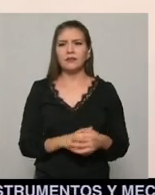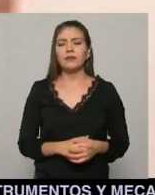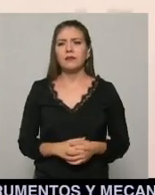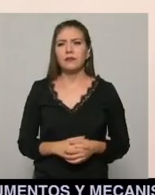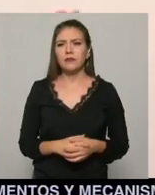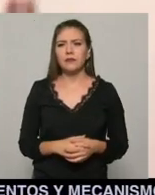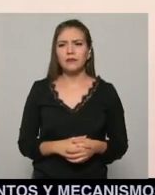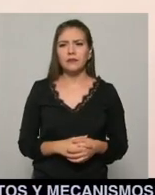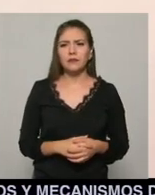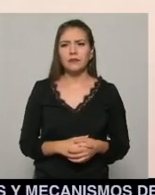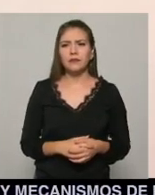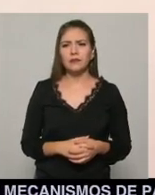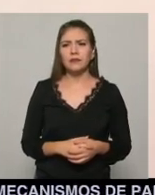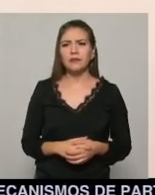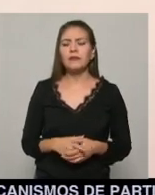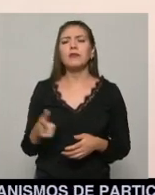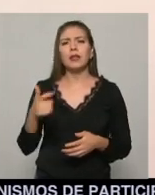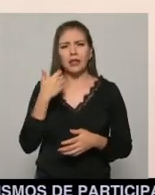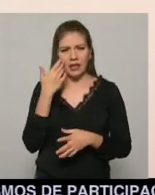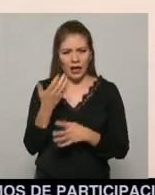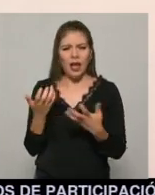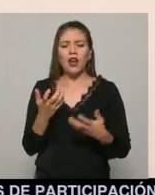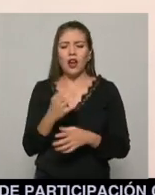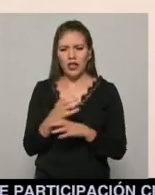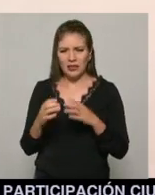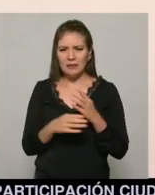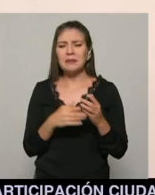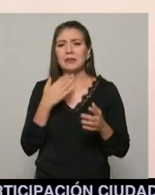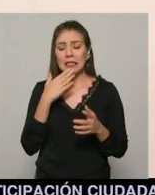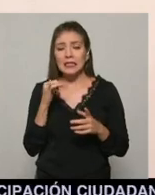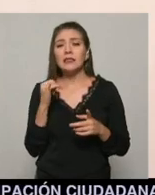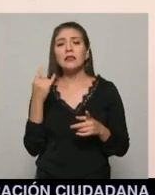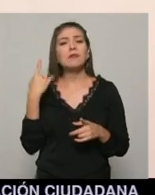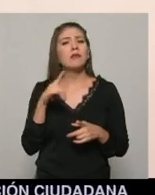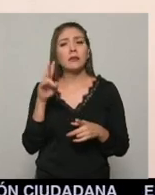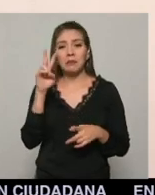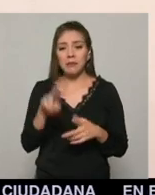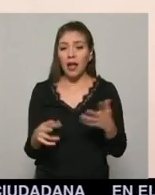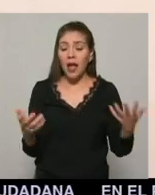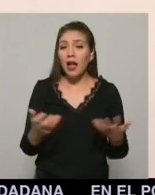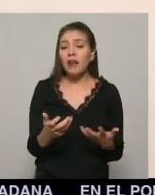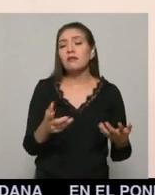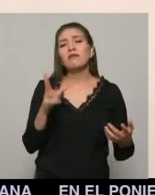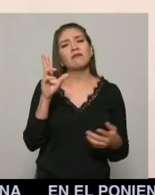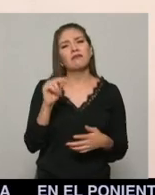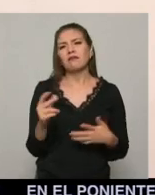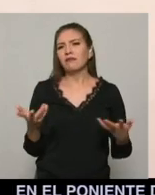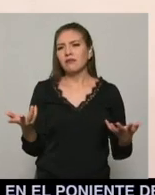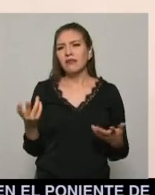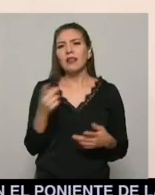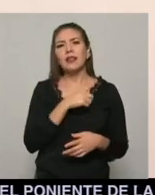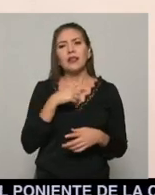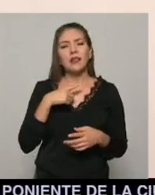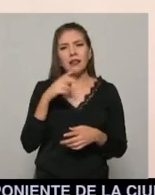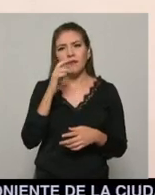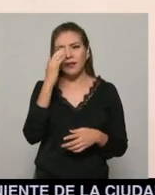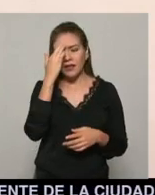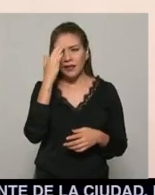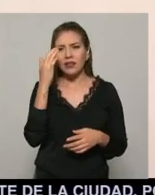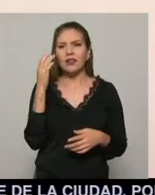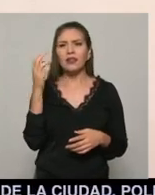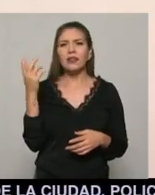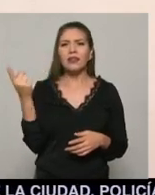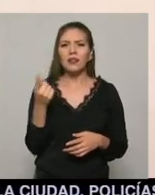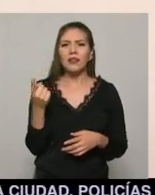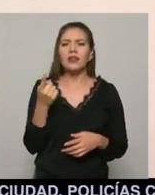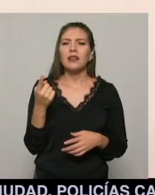tiene muchas buenas aspiraciones, pero es poco realista y hay que medir la eficacia de la norma. Yo recuerdo que un maestro lo decía, y aquí el abogado